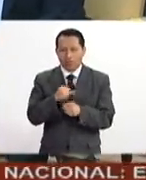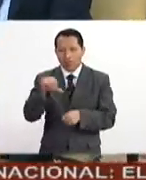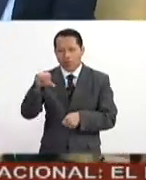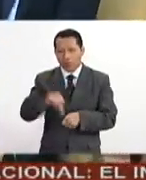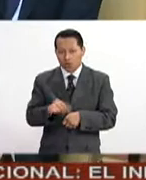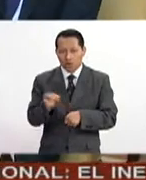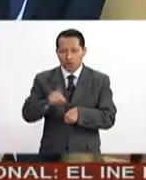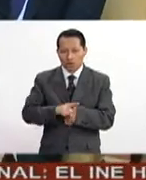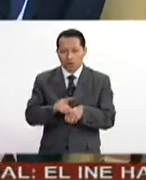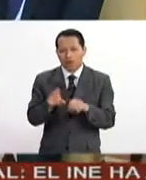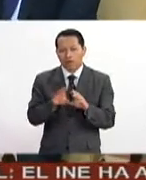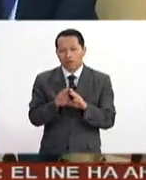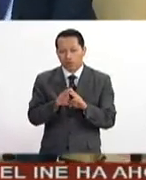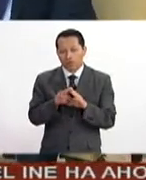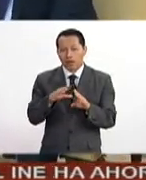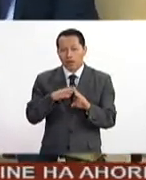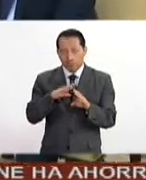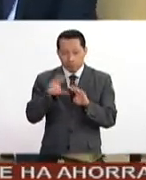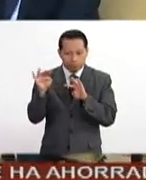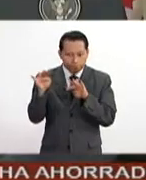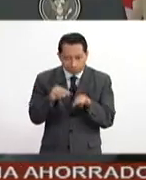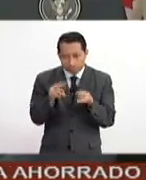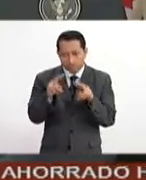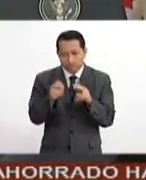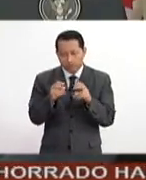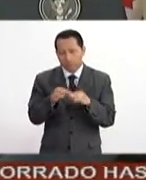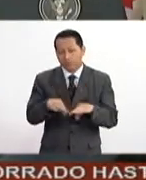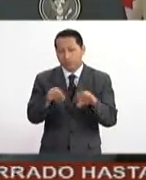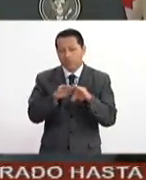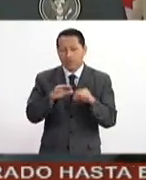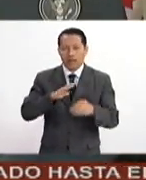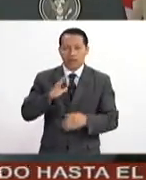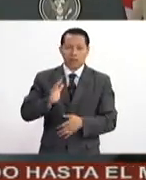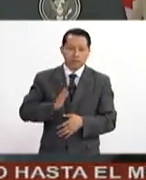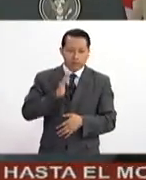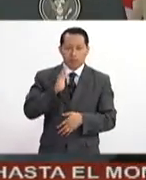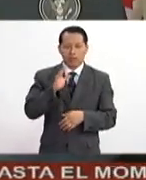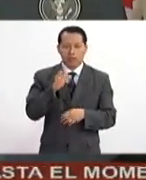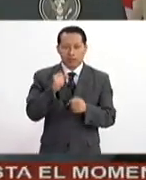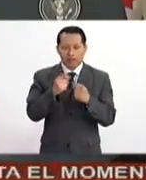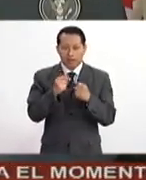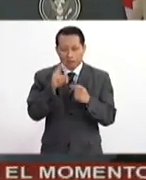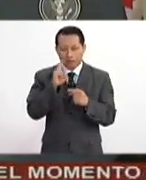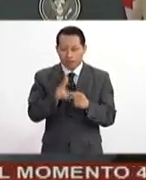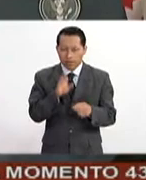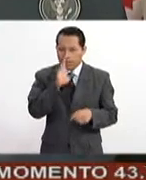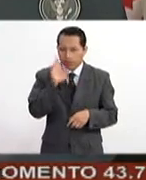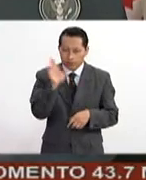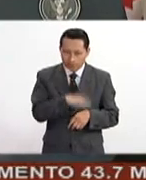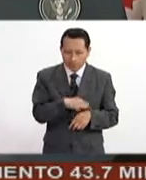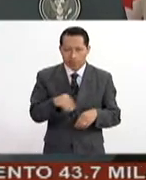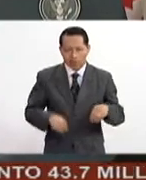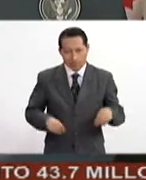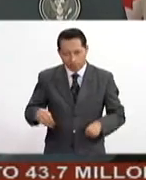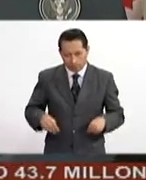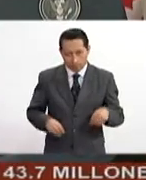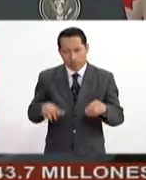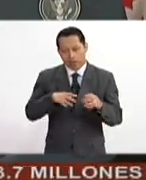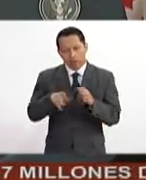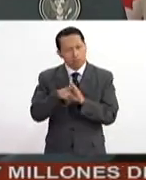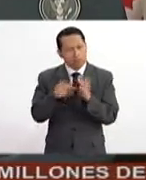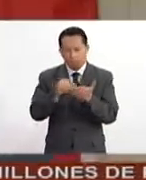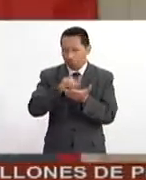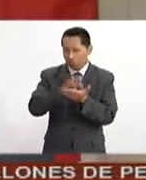que el tema está acaparando la atención pública en Canadá. Hay sorpresa, hay indignación, hay molestia, se publican en las primeras planas de